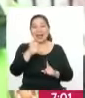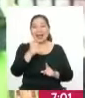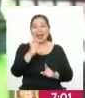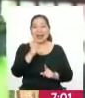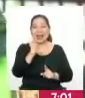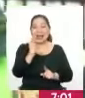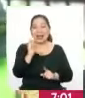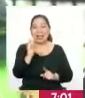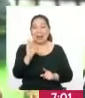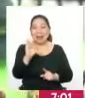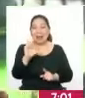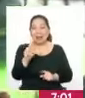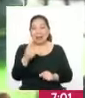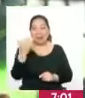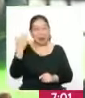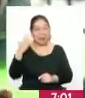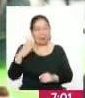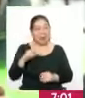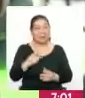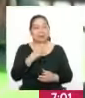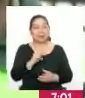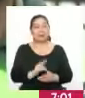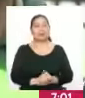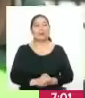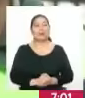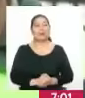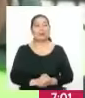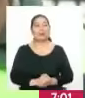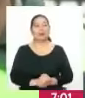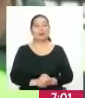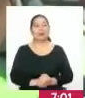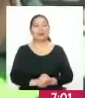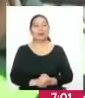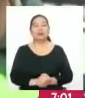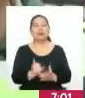que se reportó como desaparecida el pasado miércoles. Escuchemos.